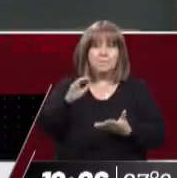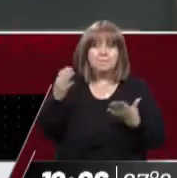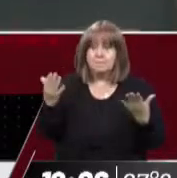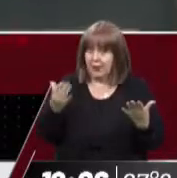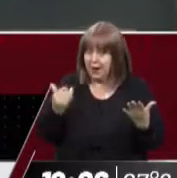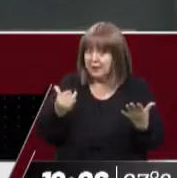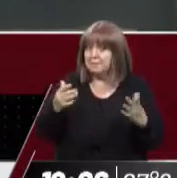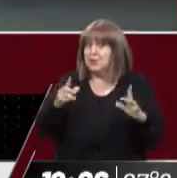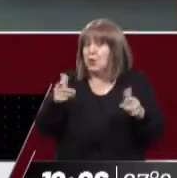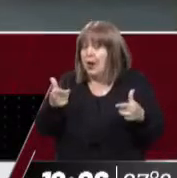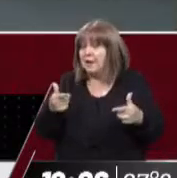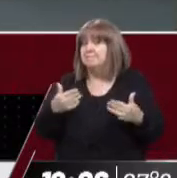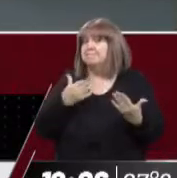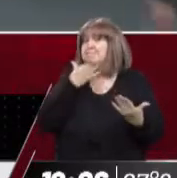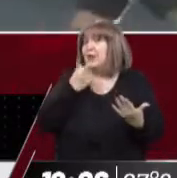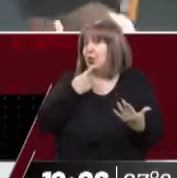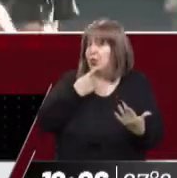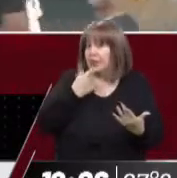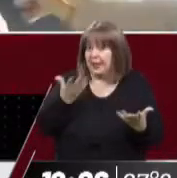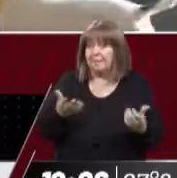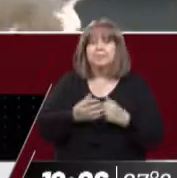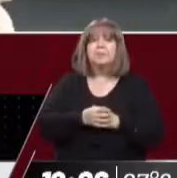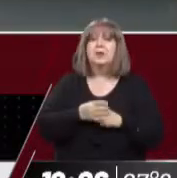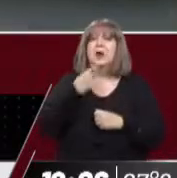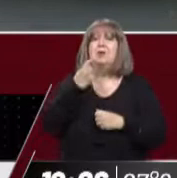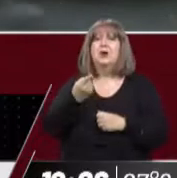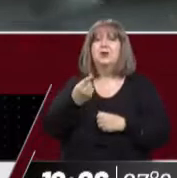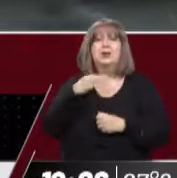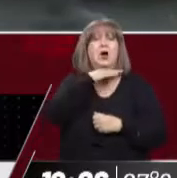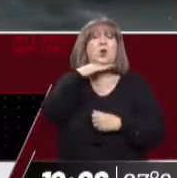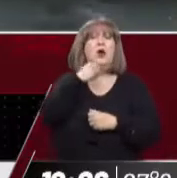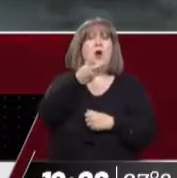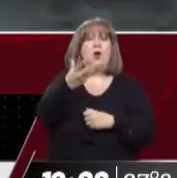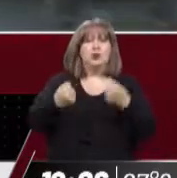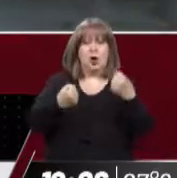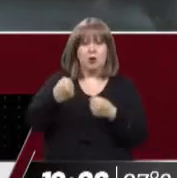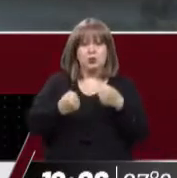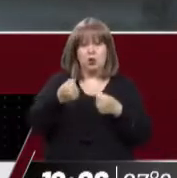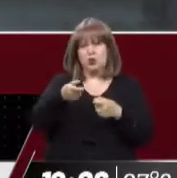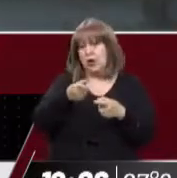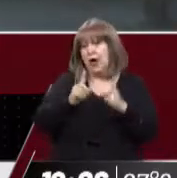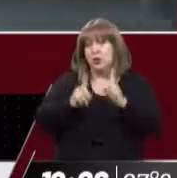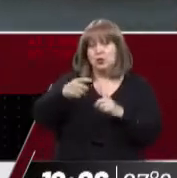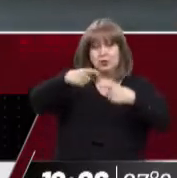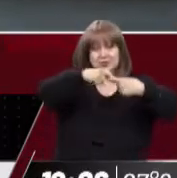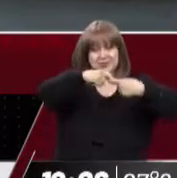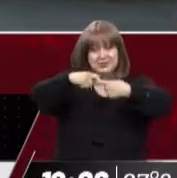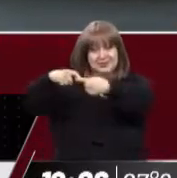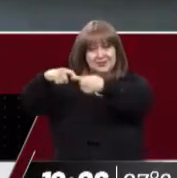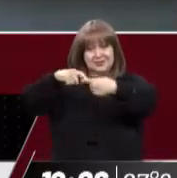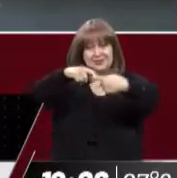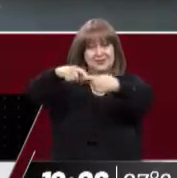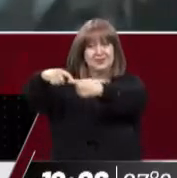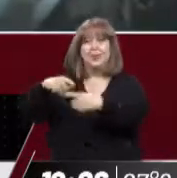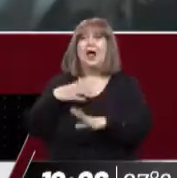que determinar. Julián, ¿cuántos autos quedan de los que fueron impactados ahí? Porque decías, algunos ya se fueron.